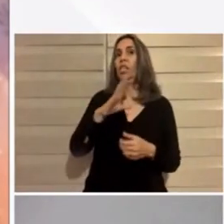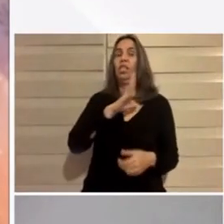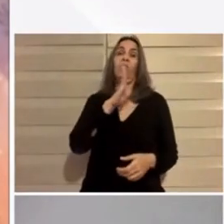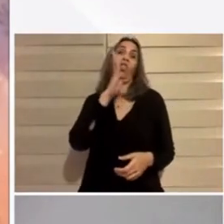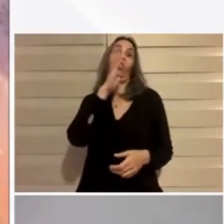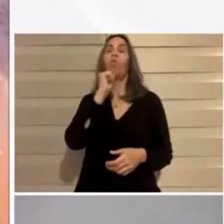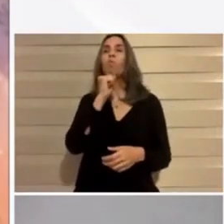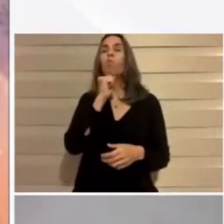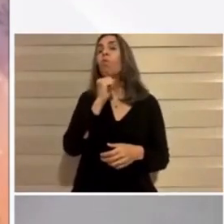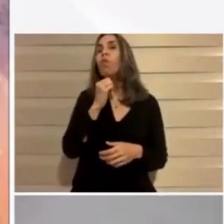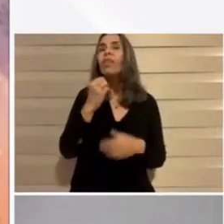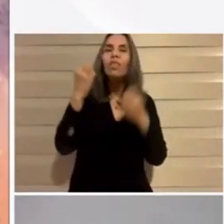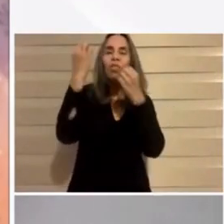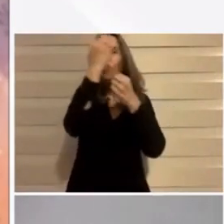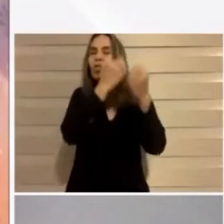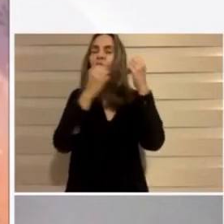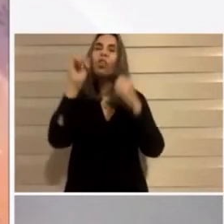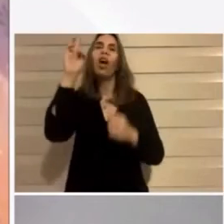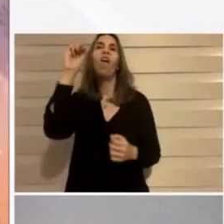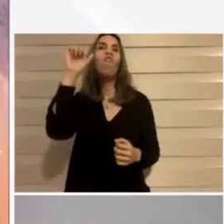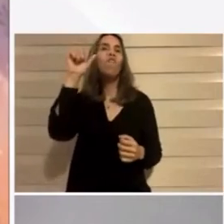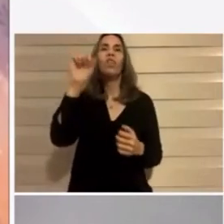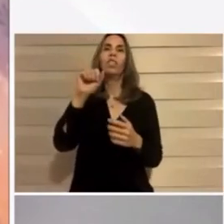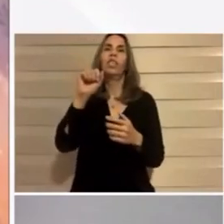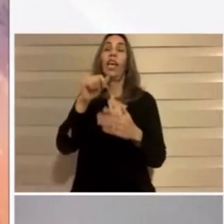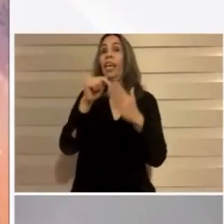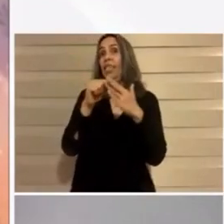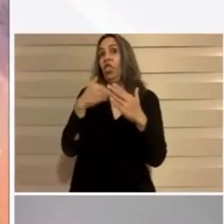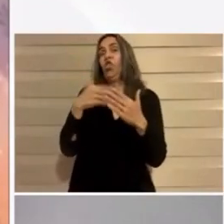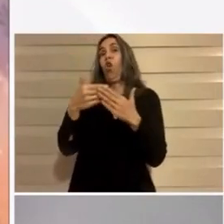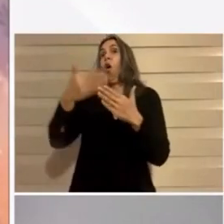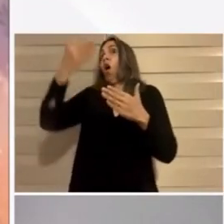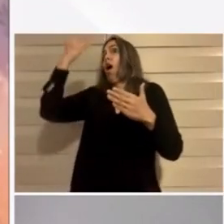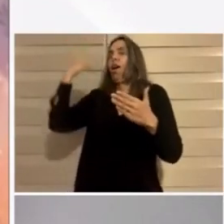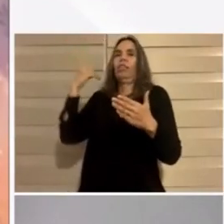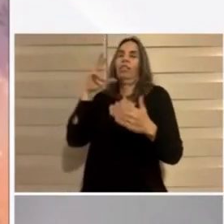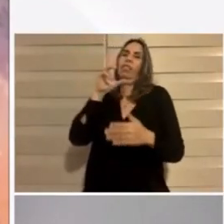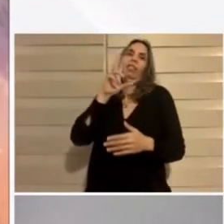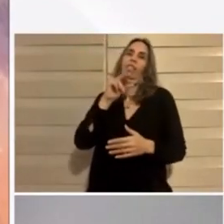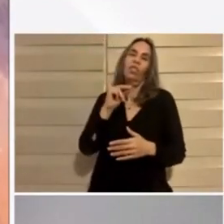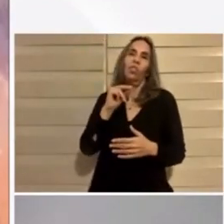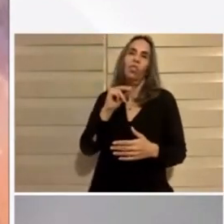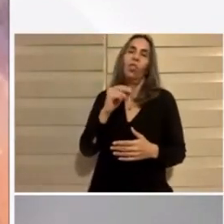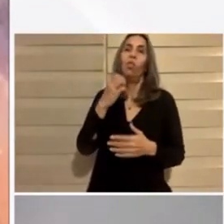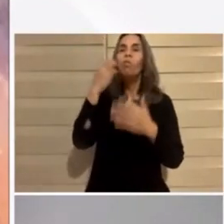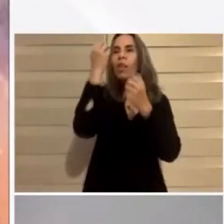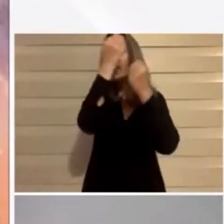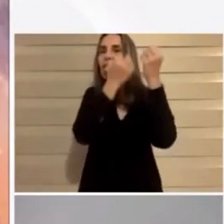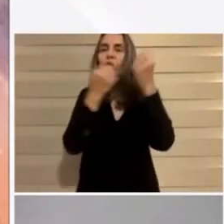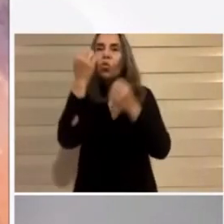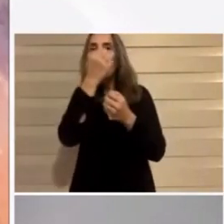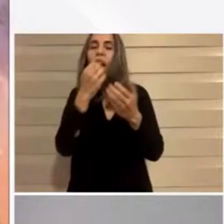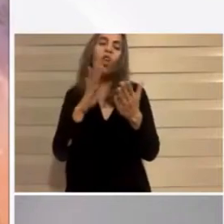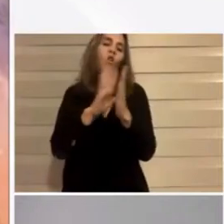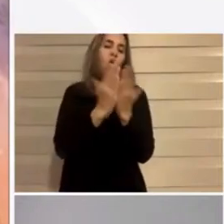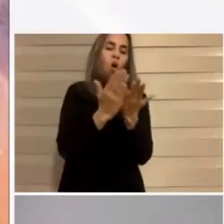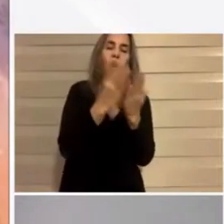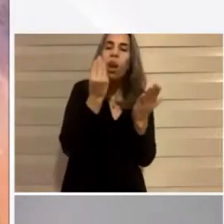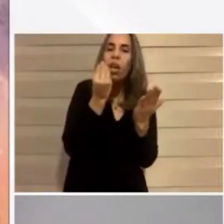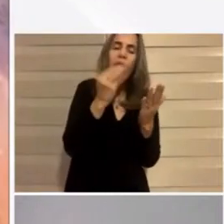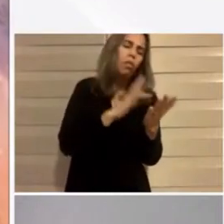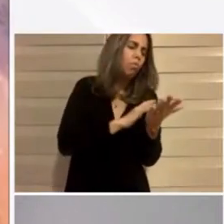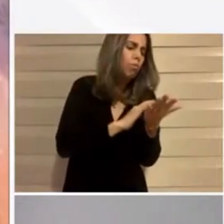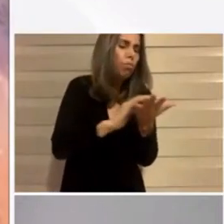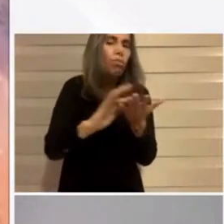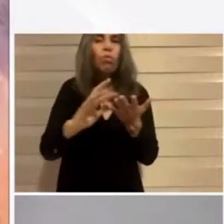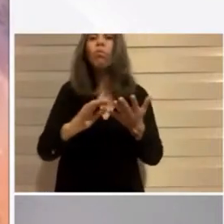ciencia ficción que me hicieron pensar, quizá pueda viajar a Marte o observar las estrellas. Y por otro lado, eso también hace, quiero